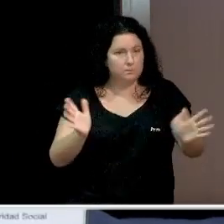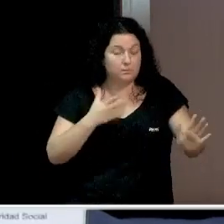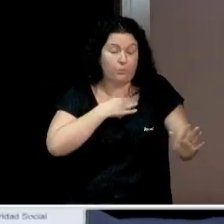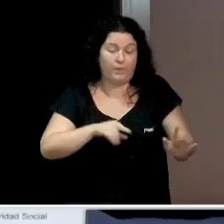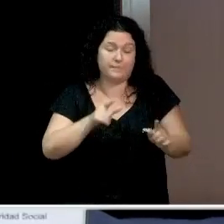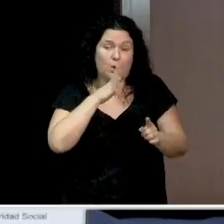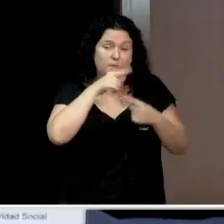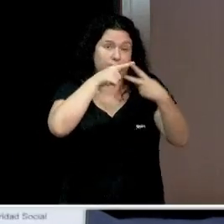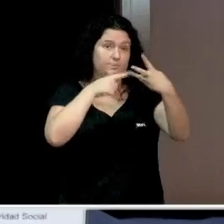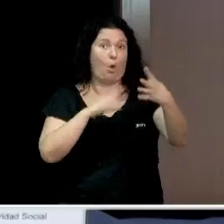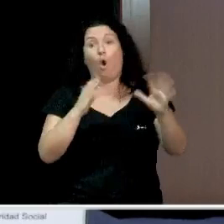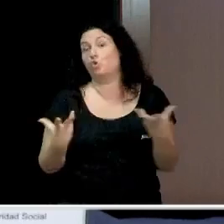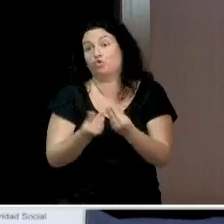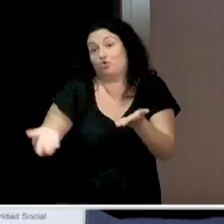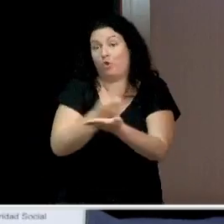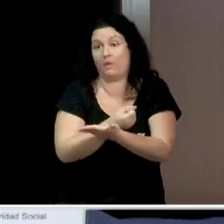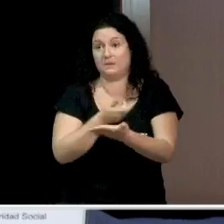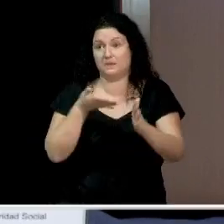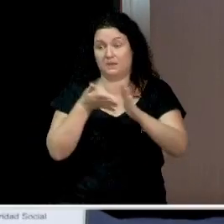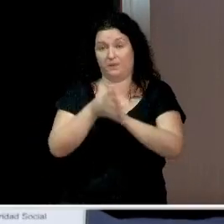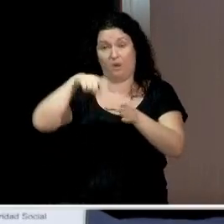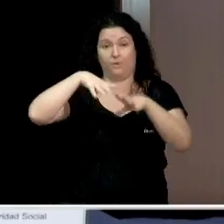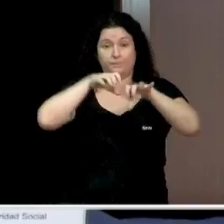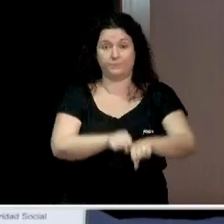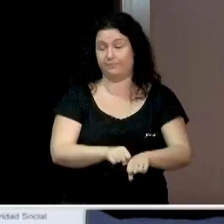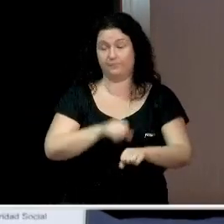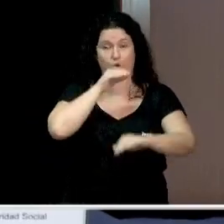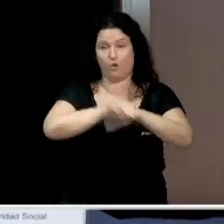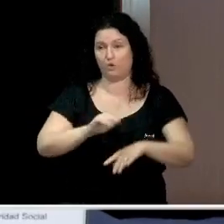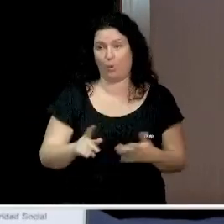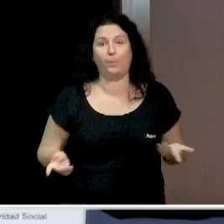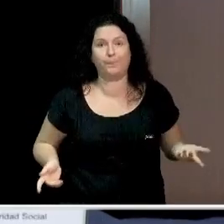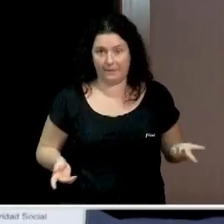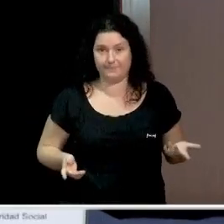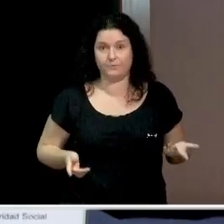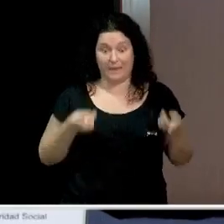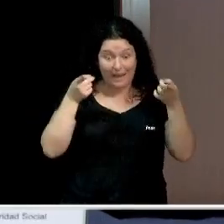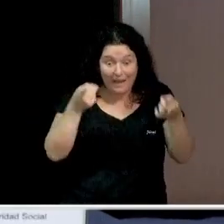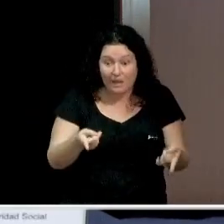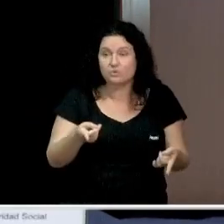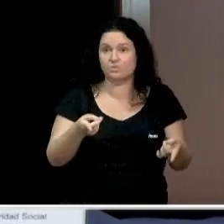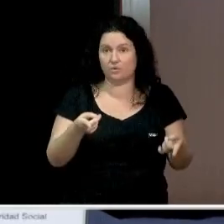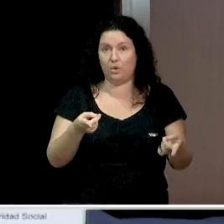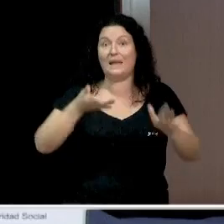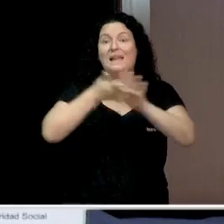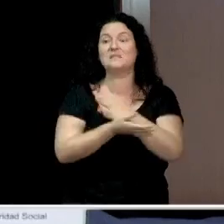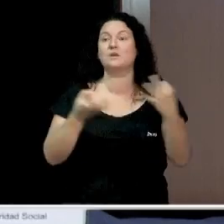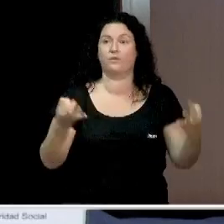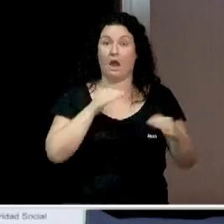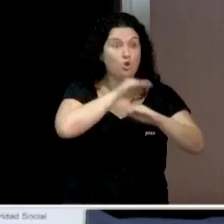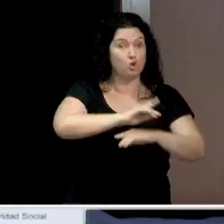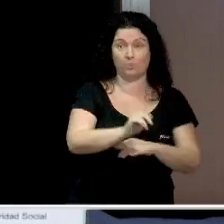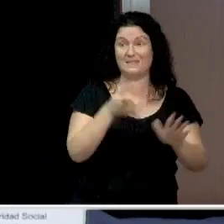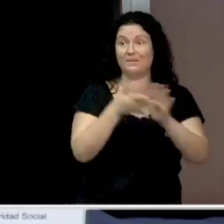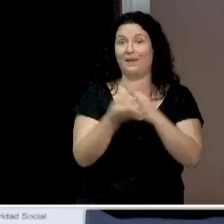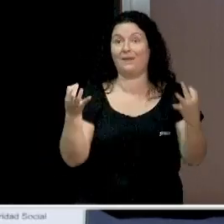de todas esas razones, no se cumplen las obligaciones. Y lo peor es que esto no solo es